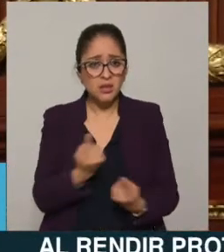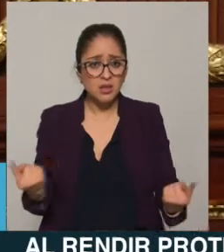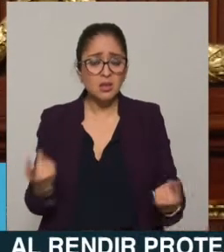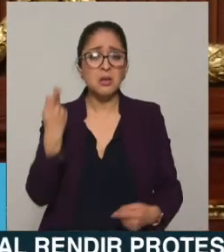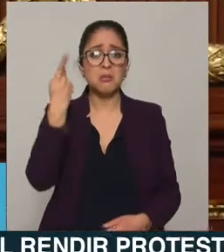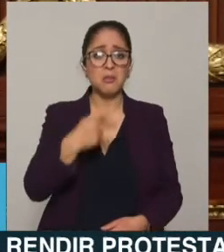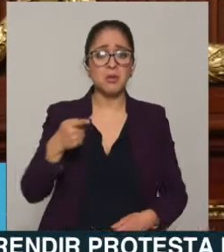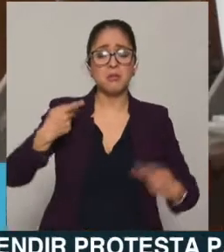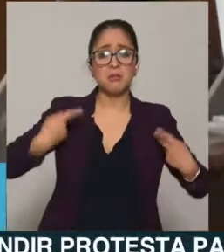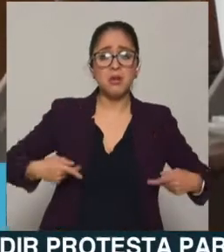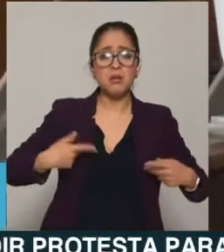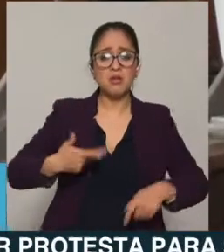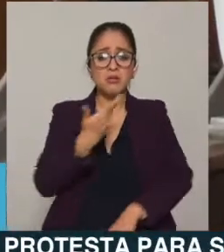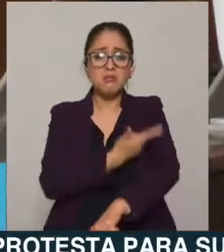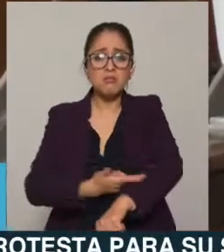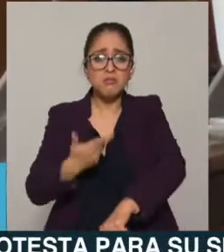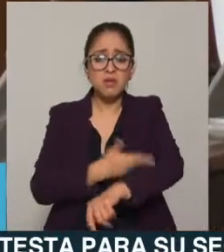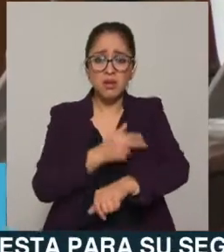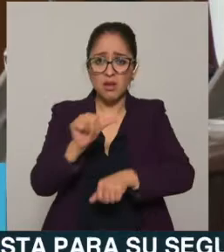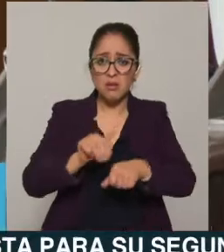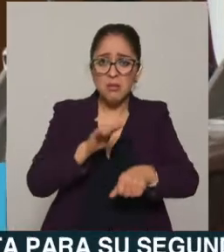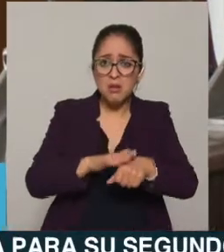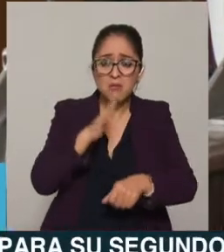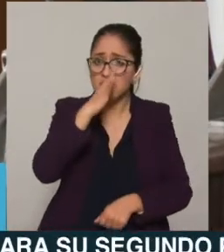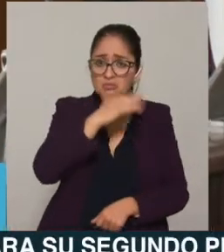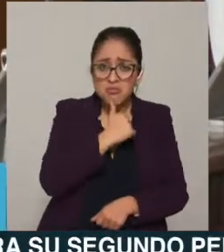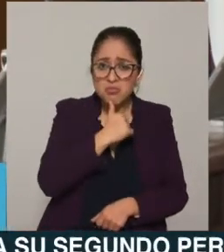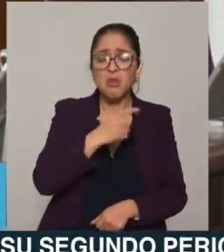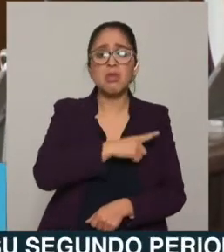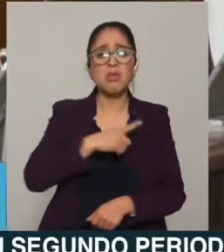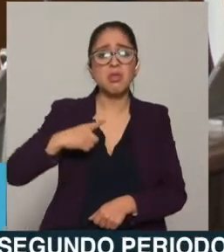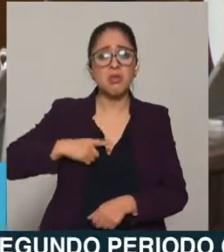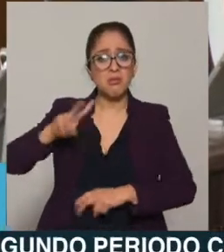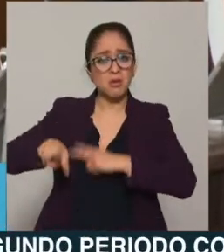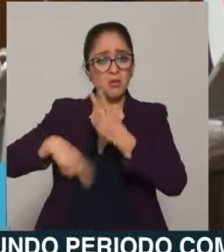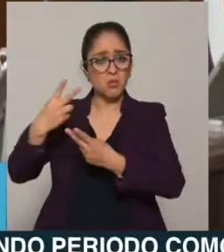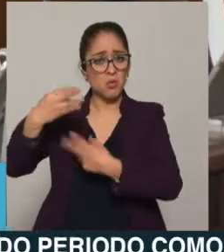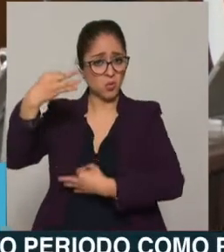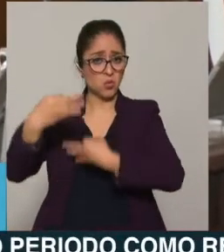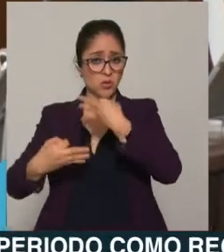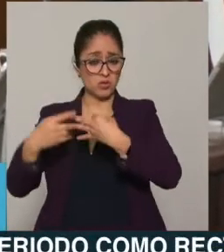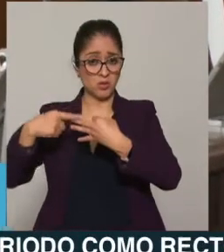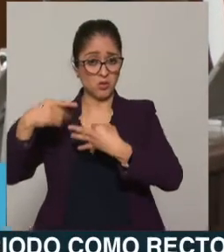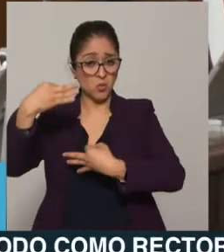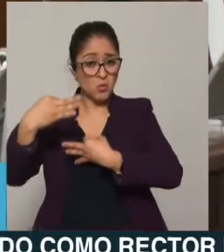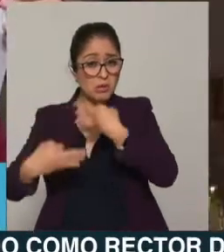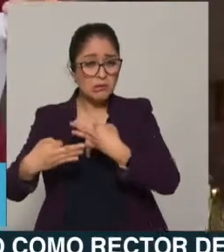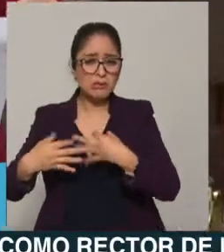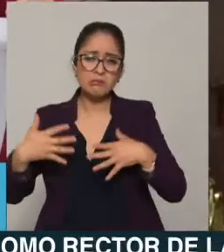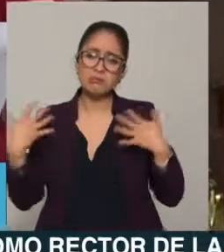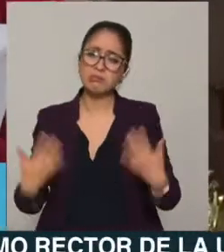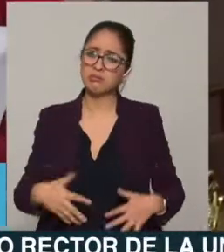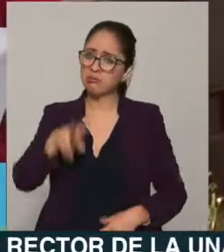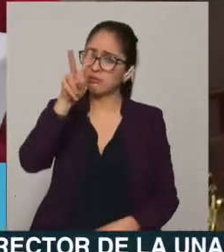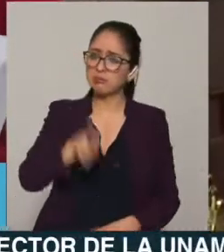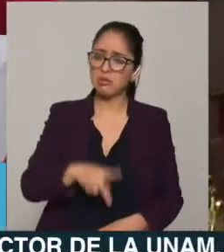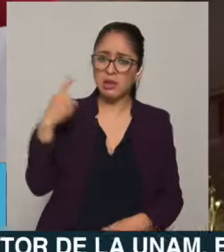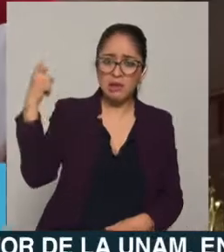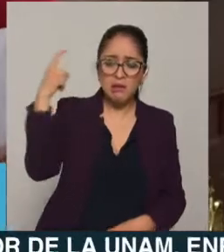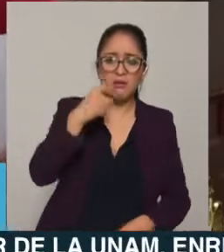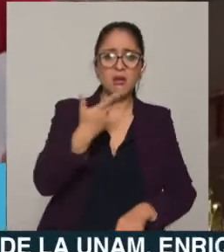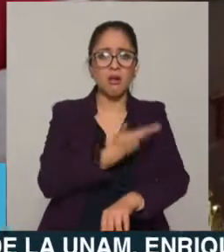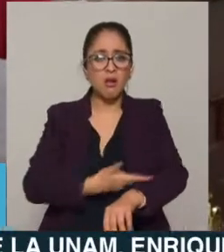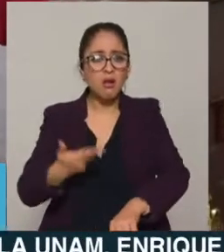trámite administrativo tienen que hacerlo a través de un juicio. Y bueno, pues un juicio resulta un desgaste importante para